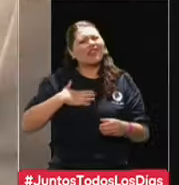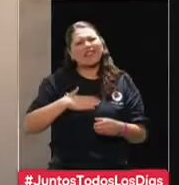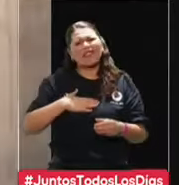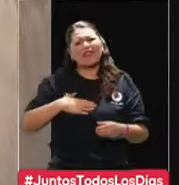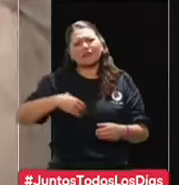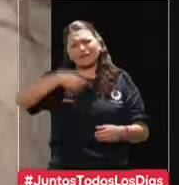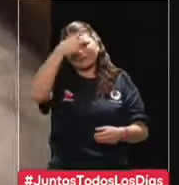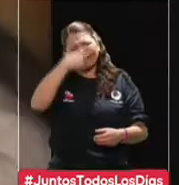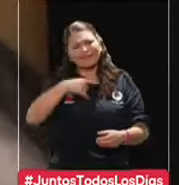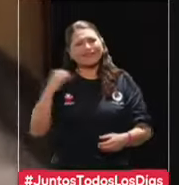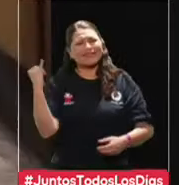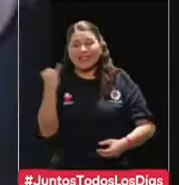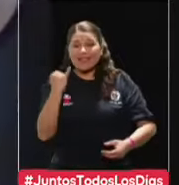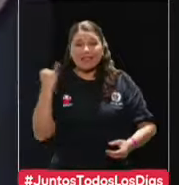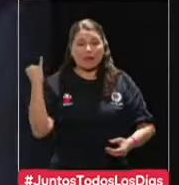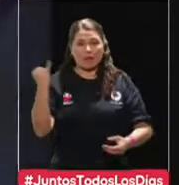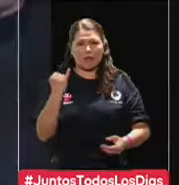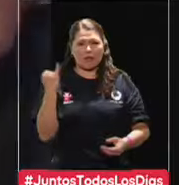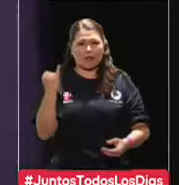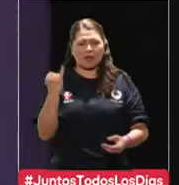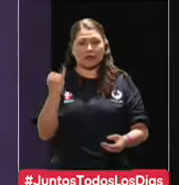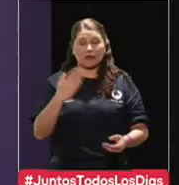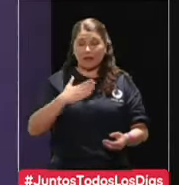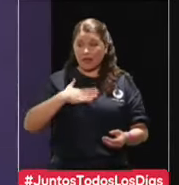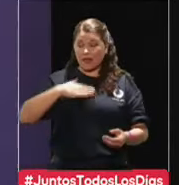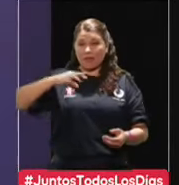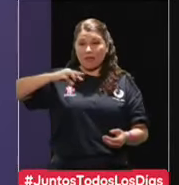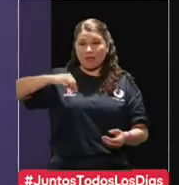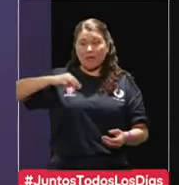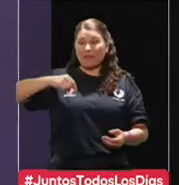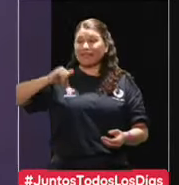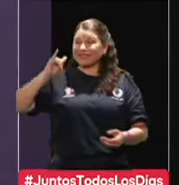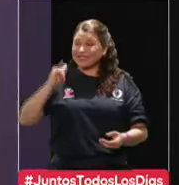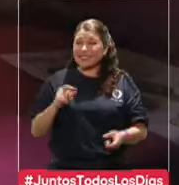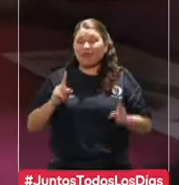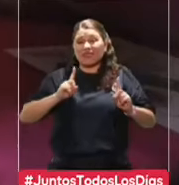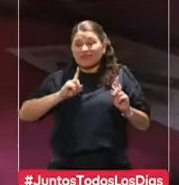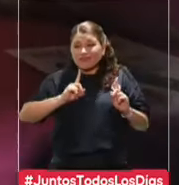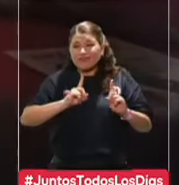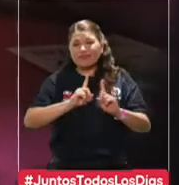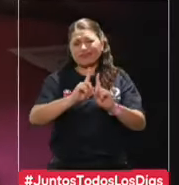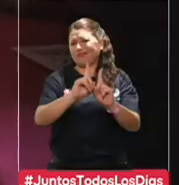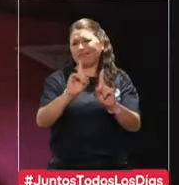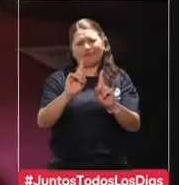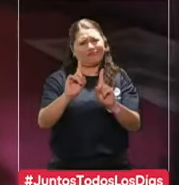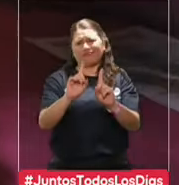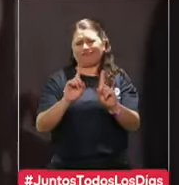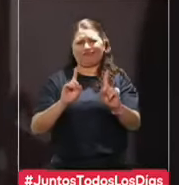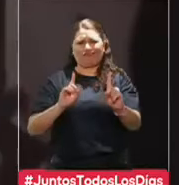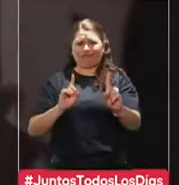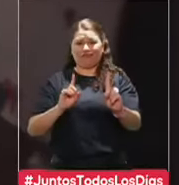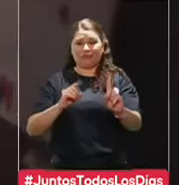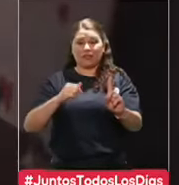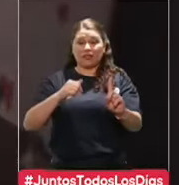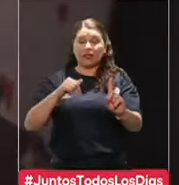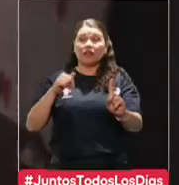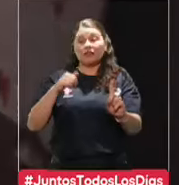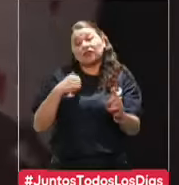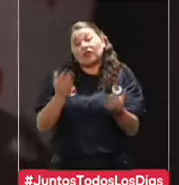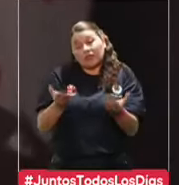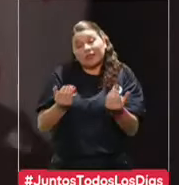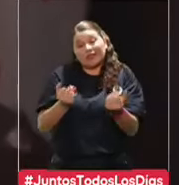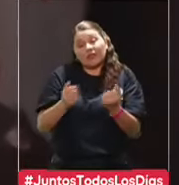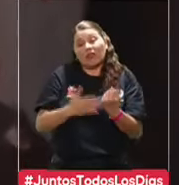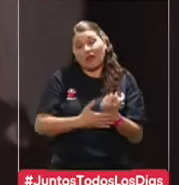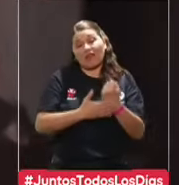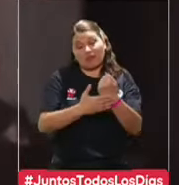independiente. Que mi mamá no tenga que estar ahí conmigo siempre. Igual necesito un poco de ayuda algunas